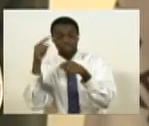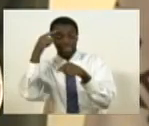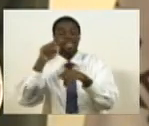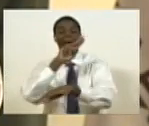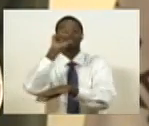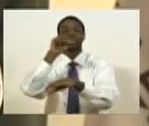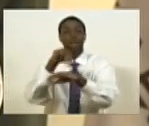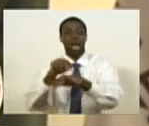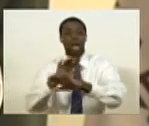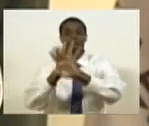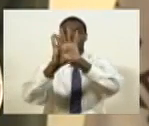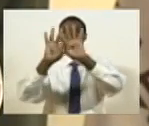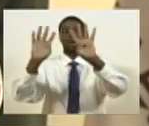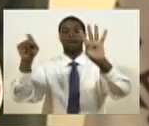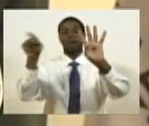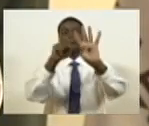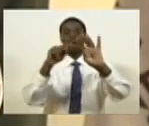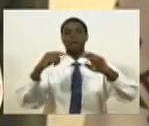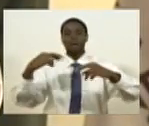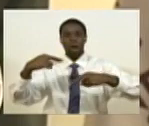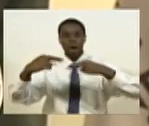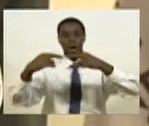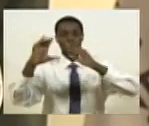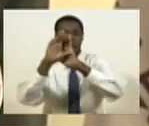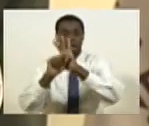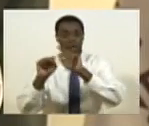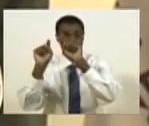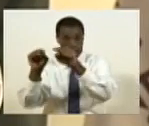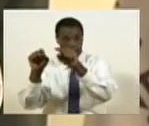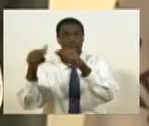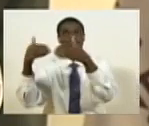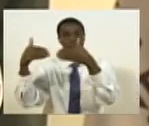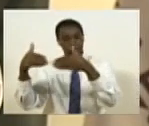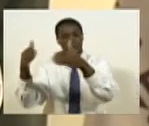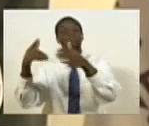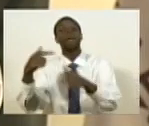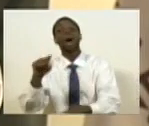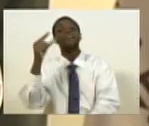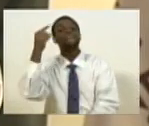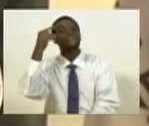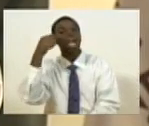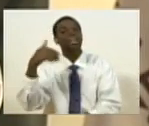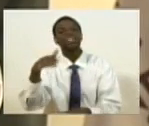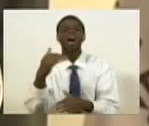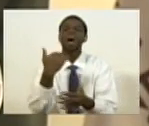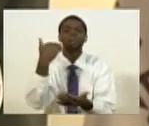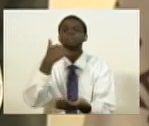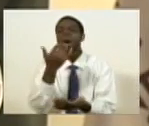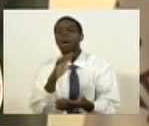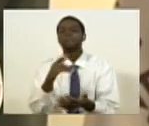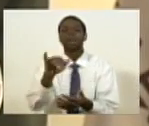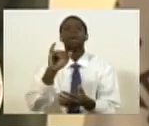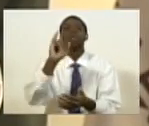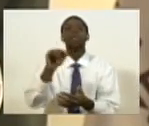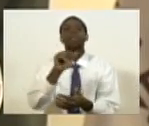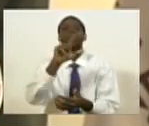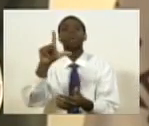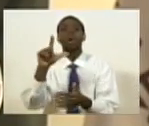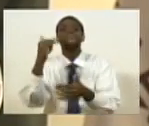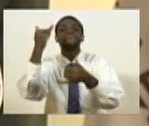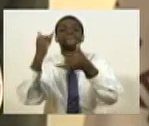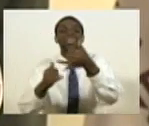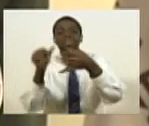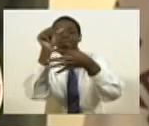Nacional Constituyente, trabajando, como dije, para una fecha hacia finales del mes de julio y